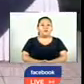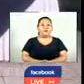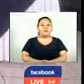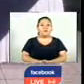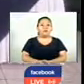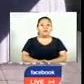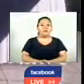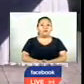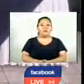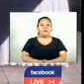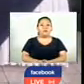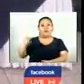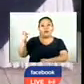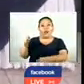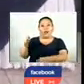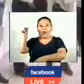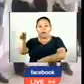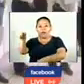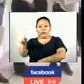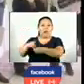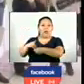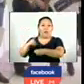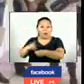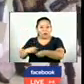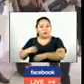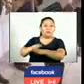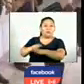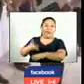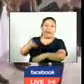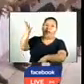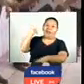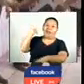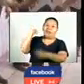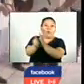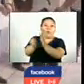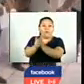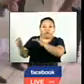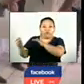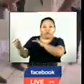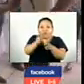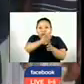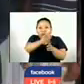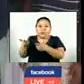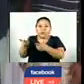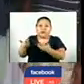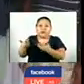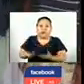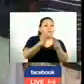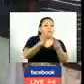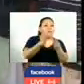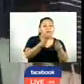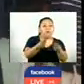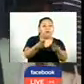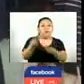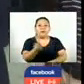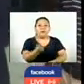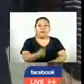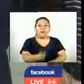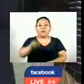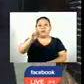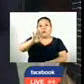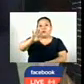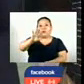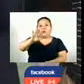El fondo de protección de lisiados y discapacitados a consecuencia del conflicto armado entregó capital semilla a un grupo de 54